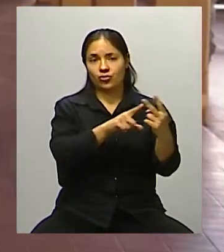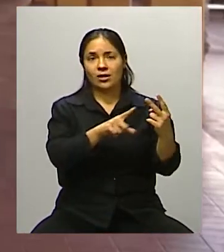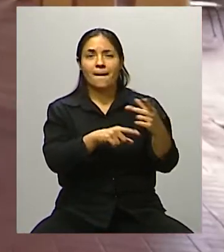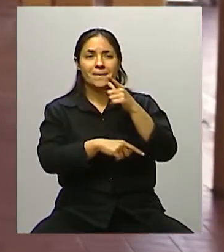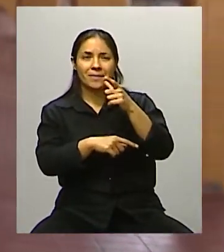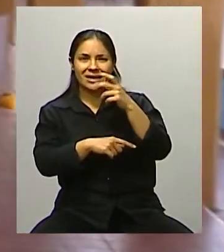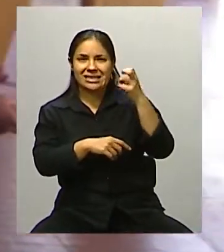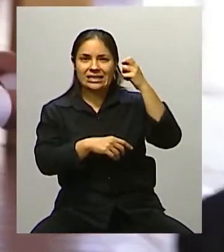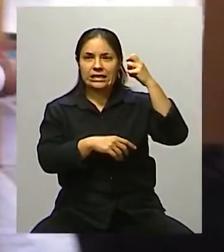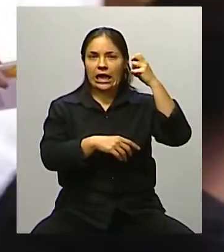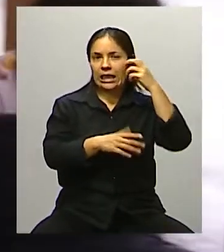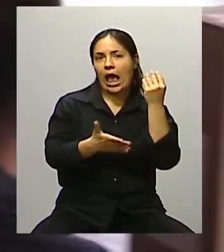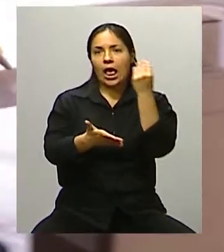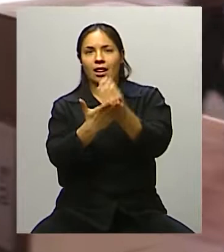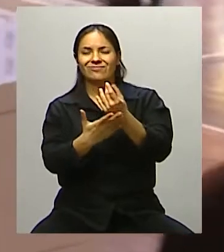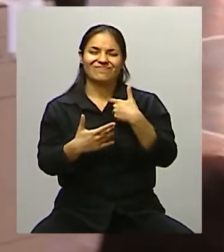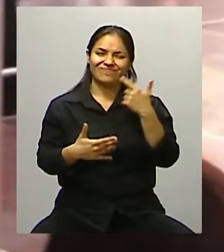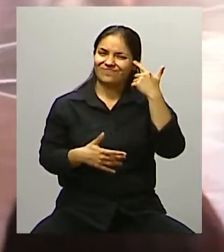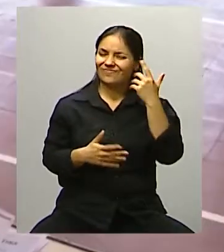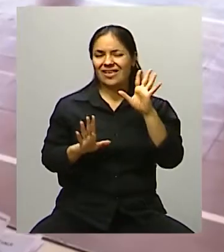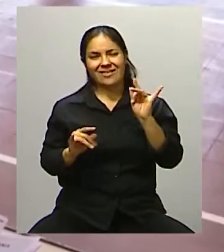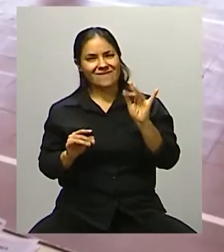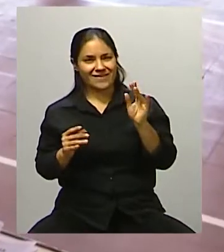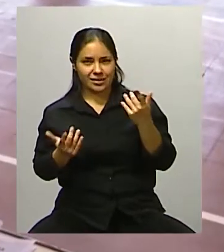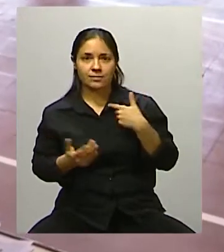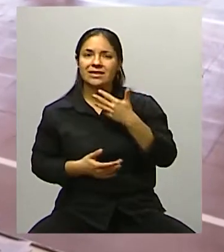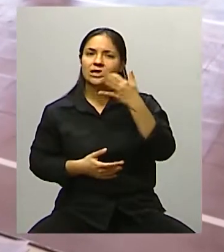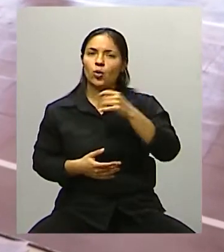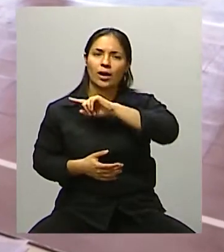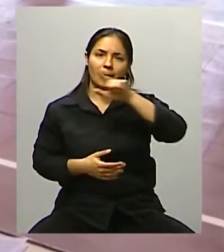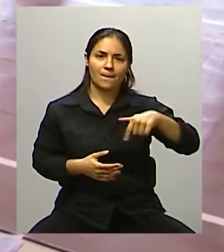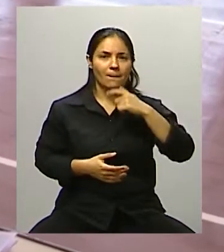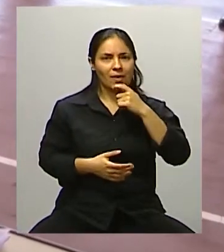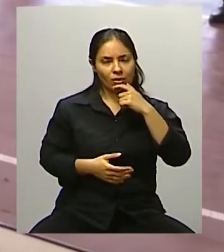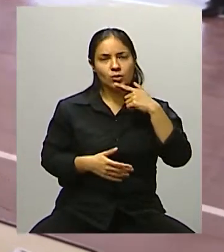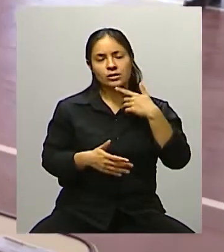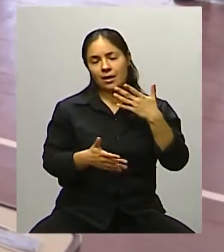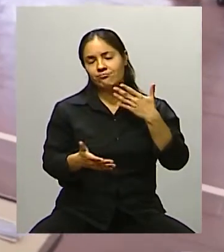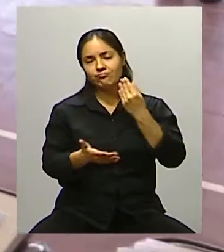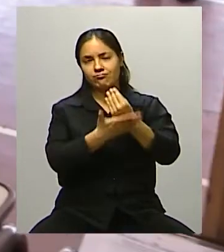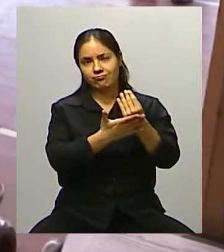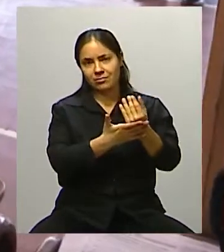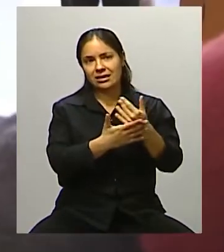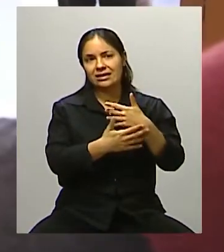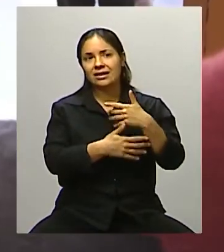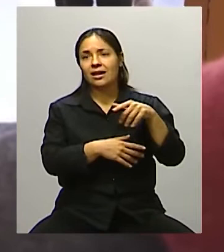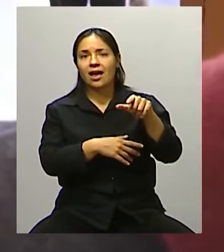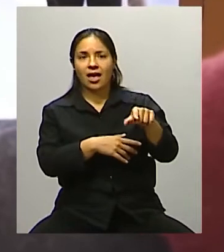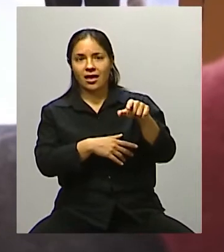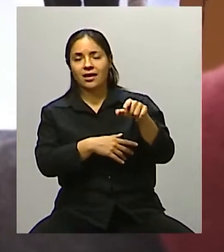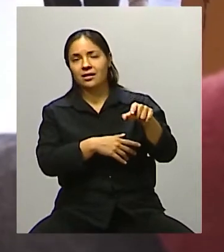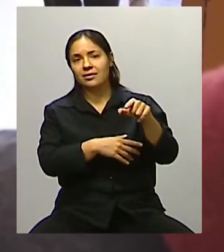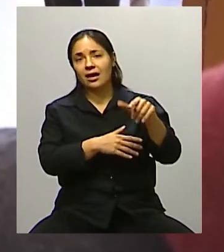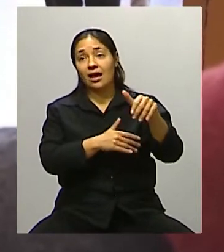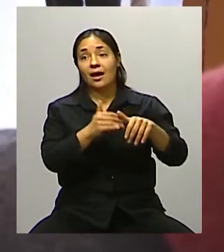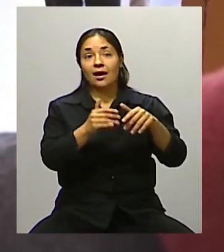radicales. Y entonces es probable que vaya a jugar acá en la provincia. Si es así, es el elector definido, digamos,